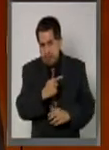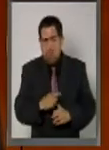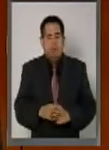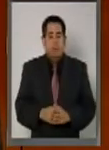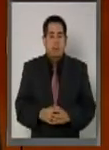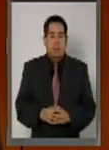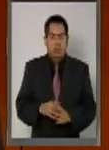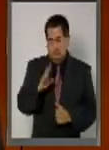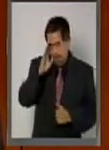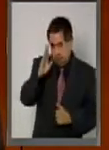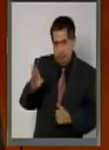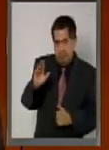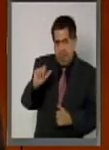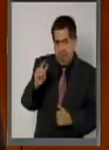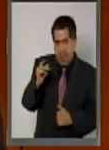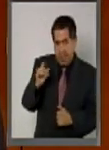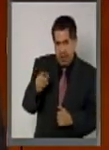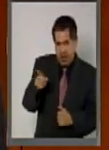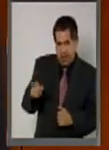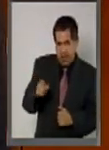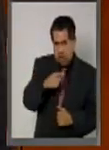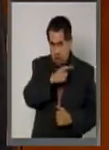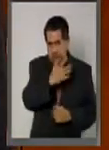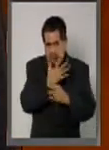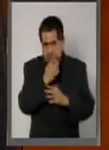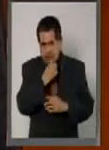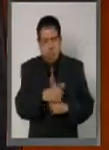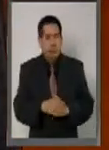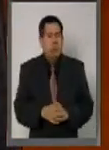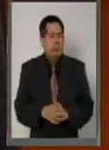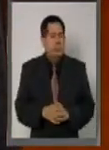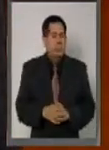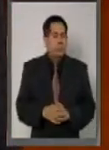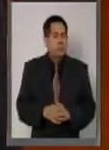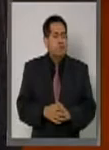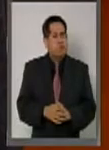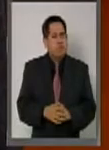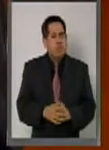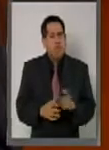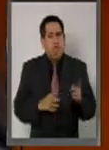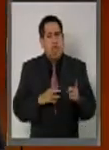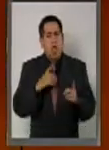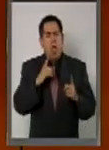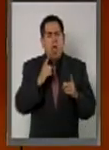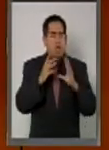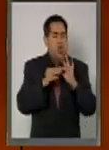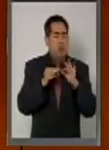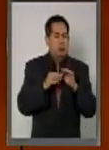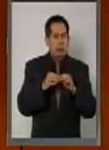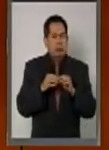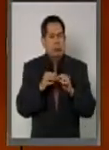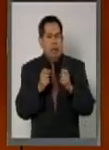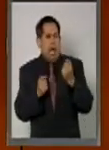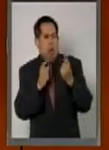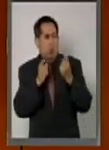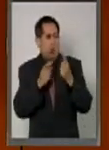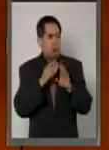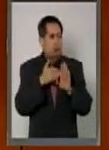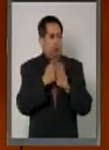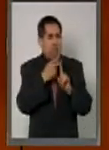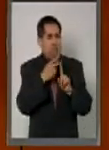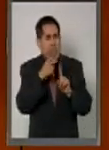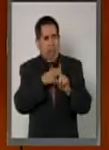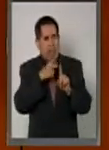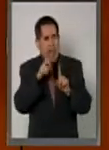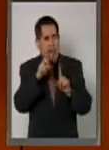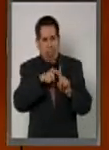a Laísa Sores que había una crítica selectiva a